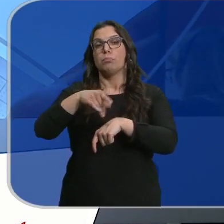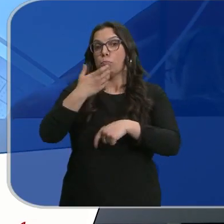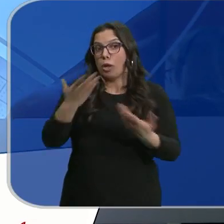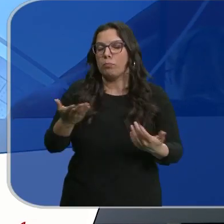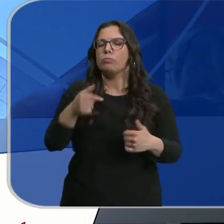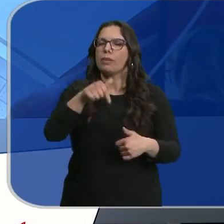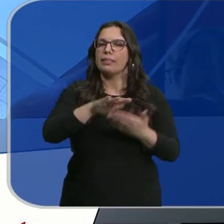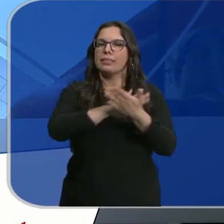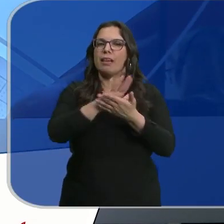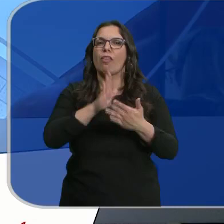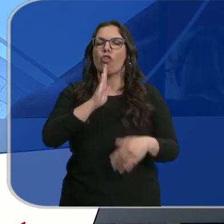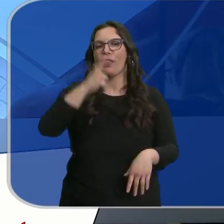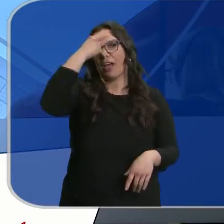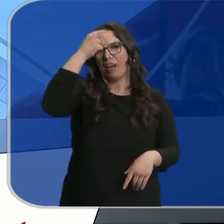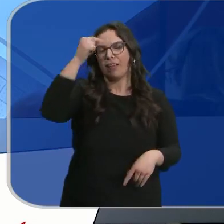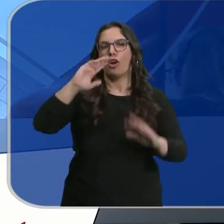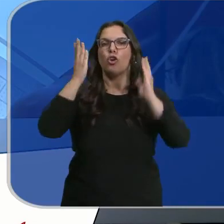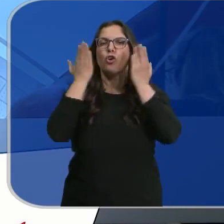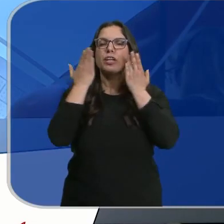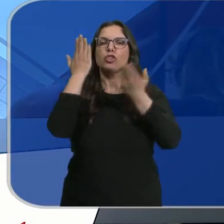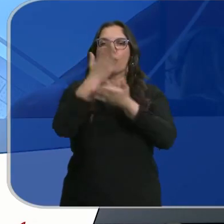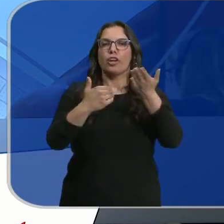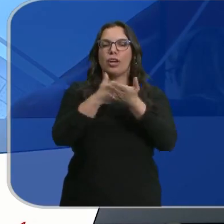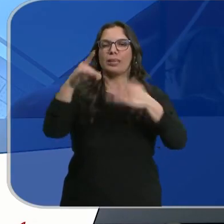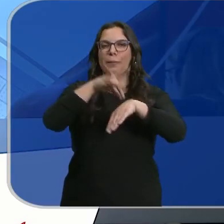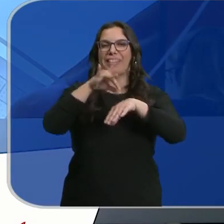en Ávila, en el Congreso Regional de Medicina de Urgencias.